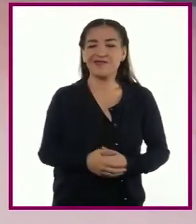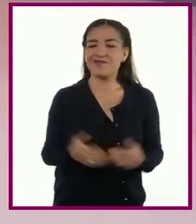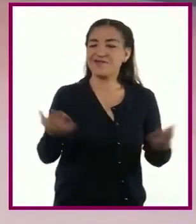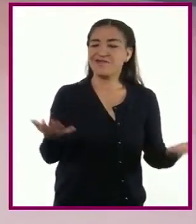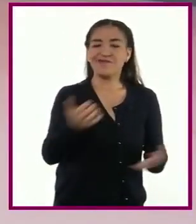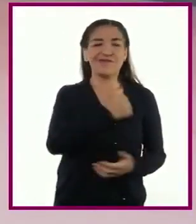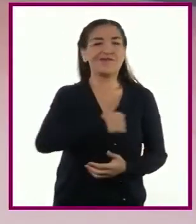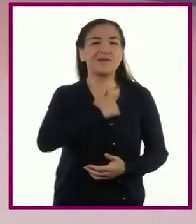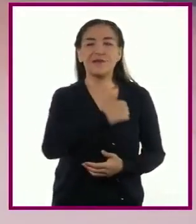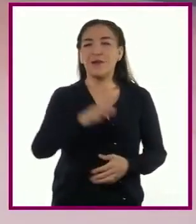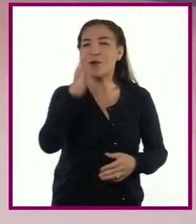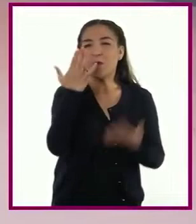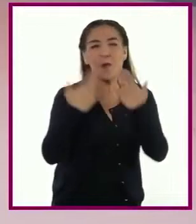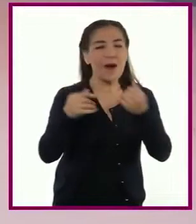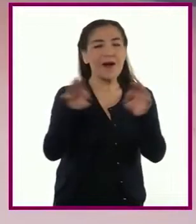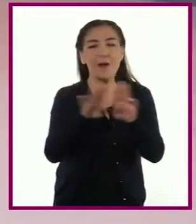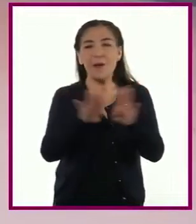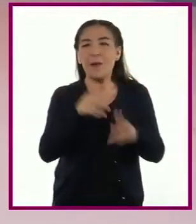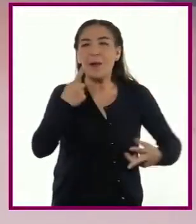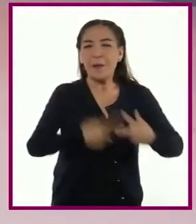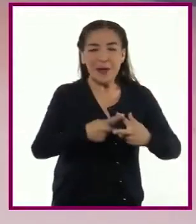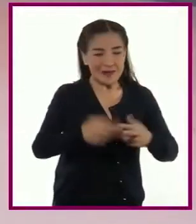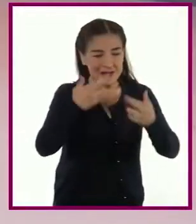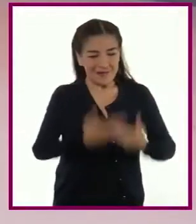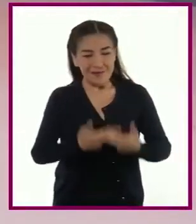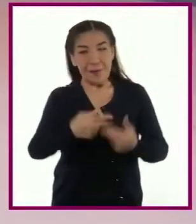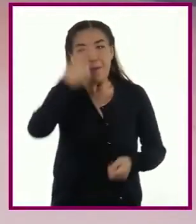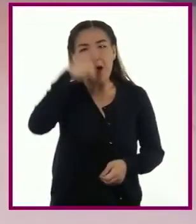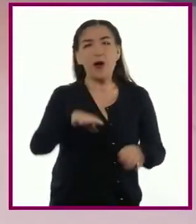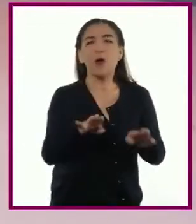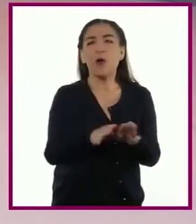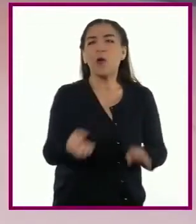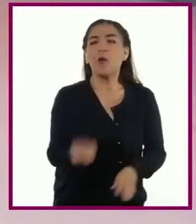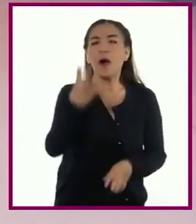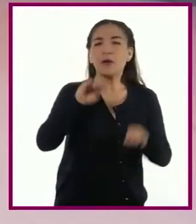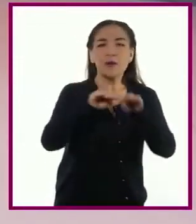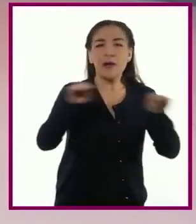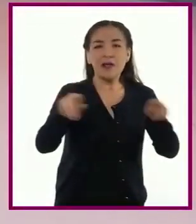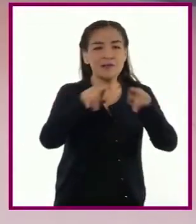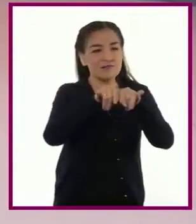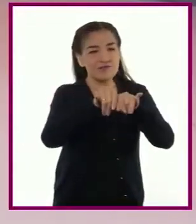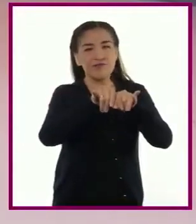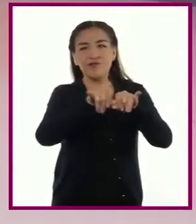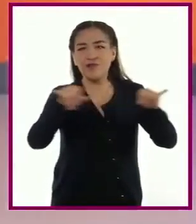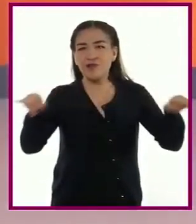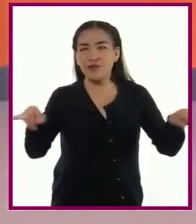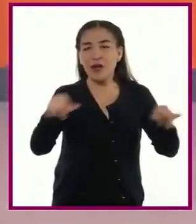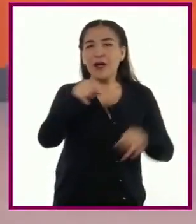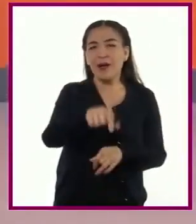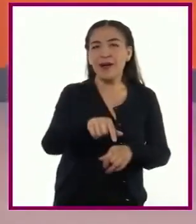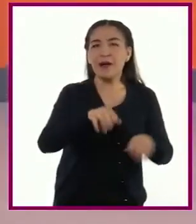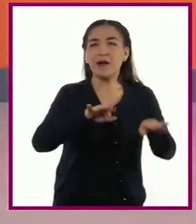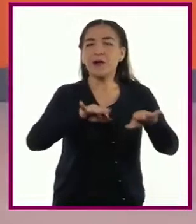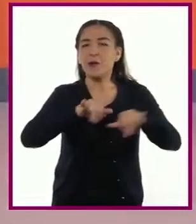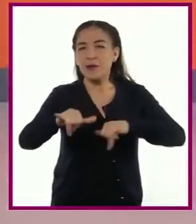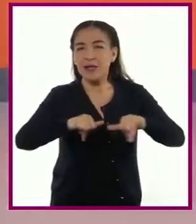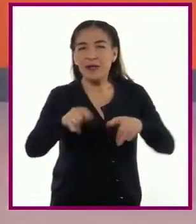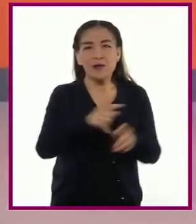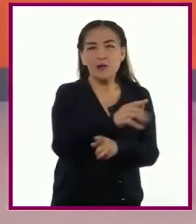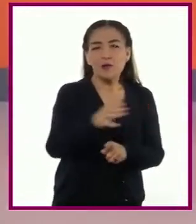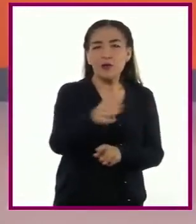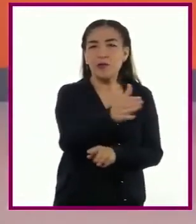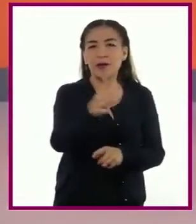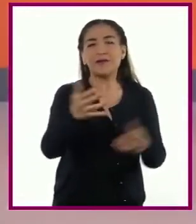disponía de herramientas matemáticas para calcular con exactitud la trayectoria del asteroide. Sin embargo,